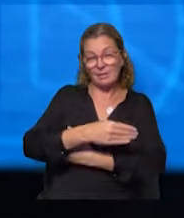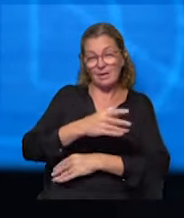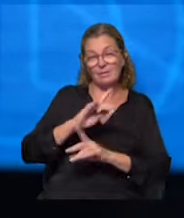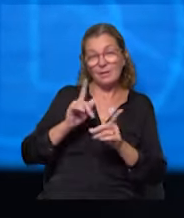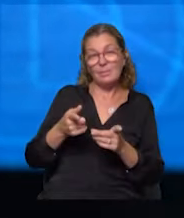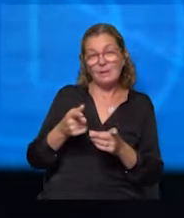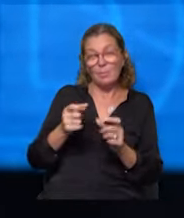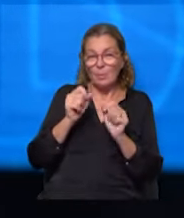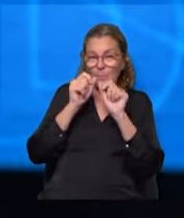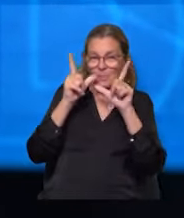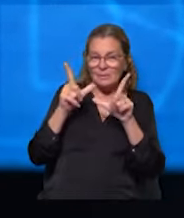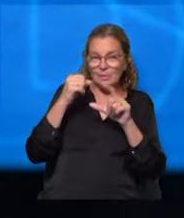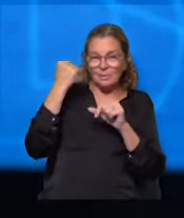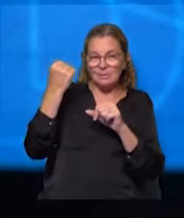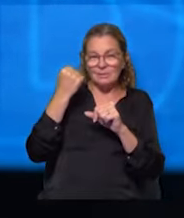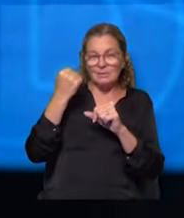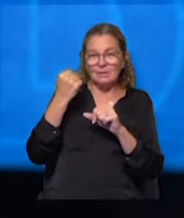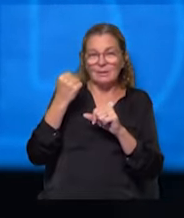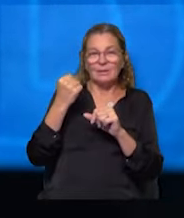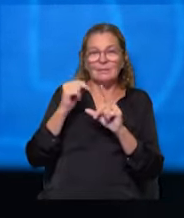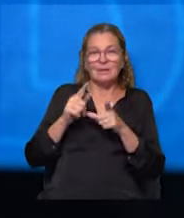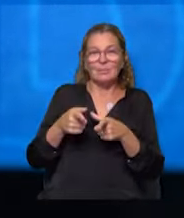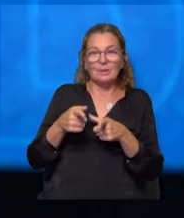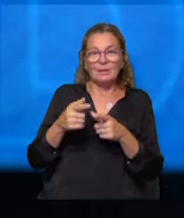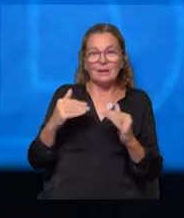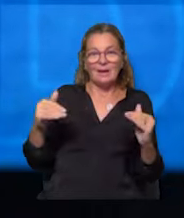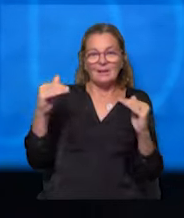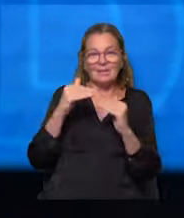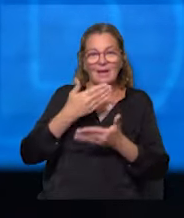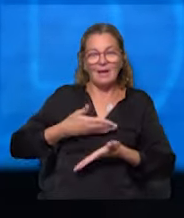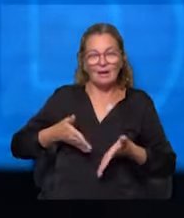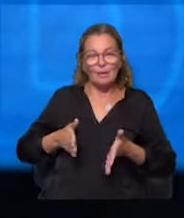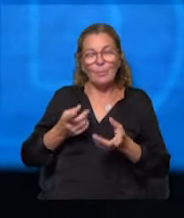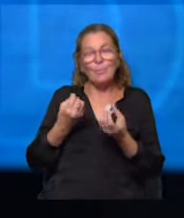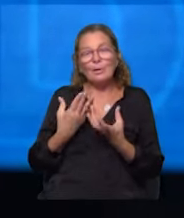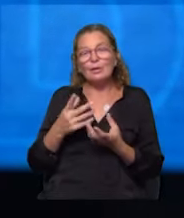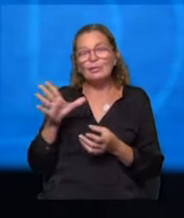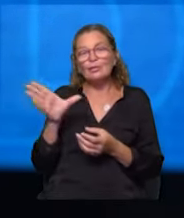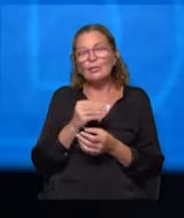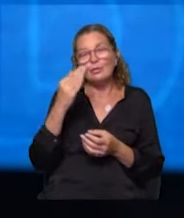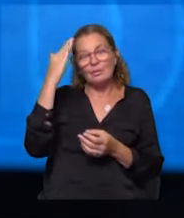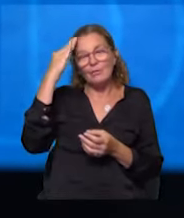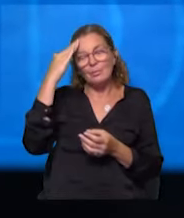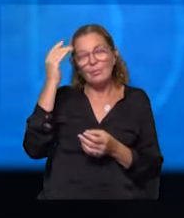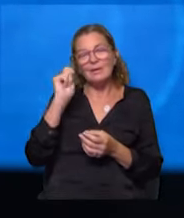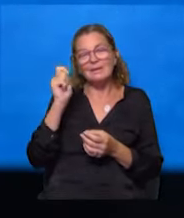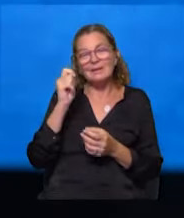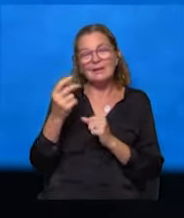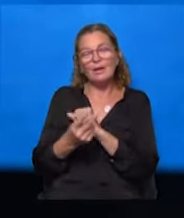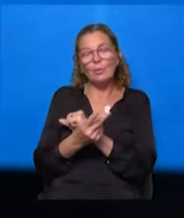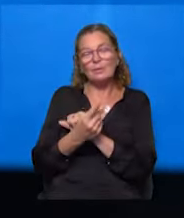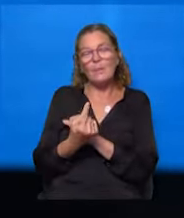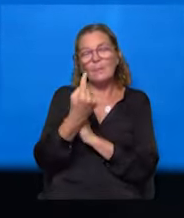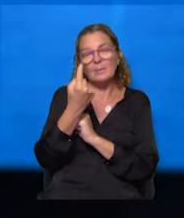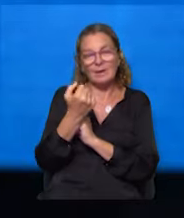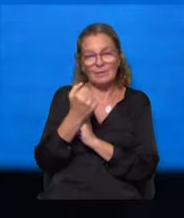además tiene un impacto sustancial en materia de de equidad de género Porque todos sabemos que quienes cuidan Prim